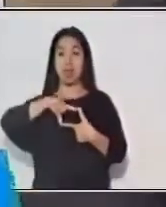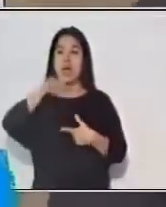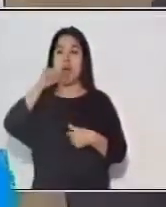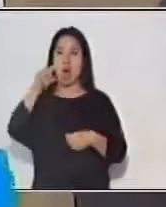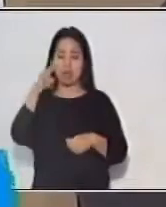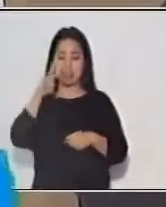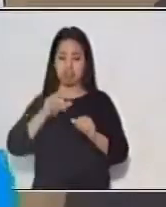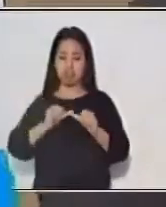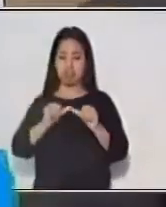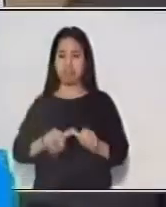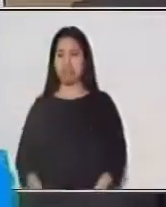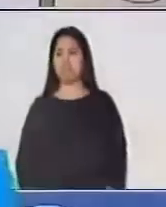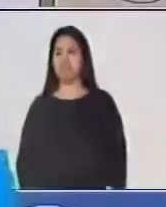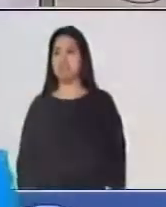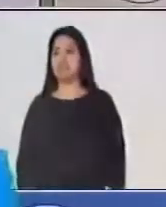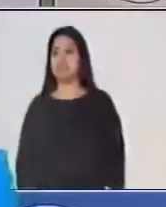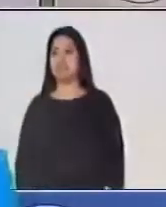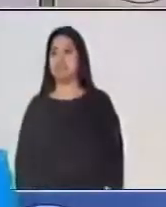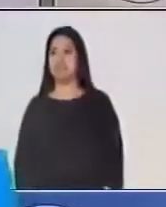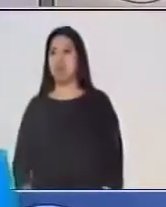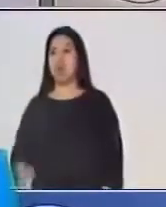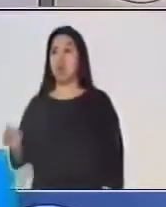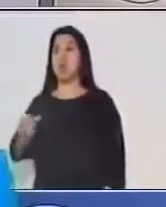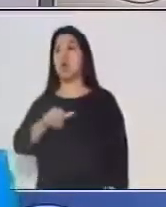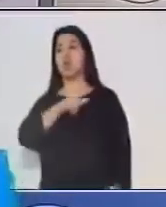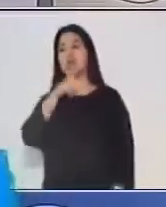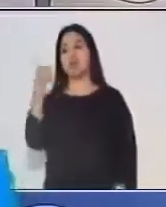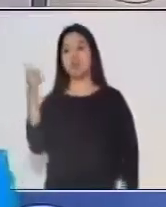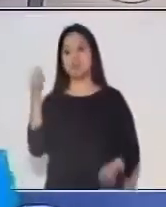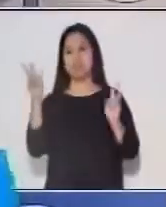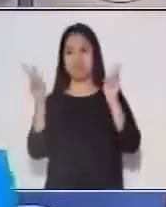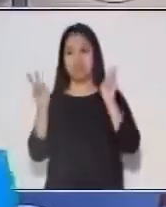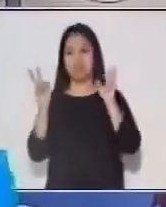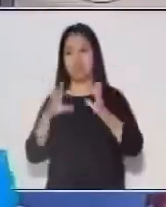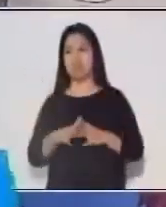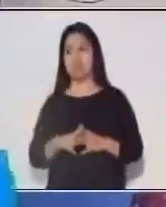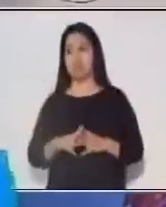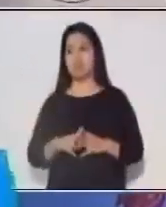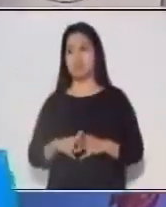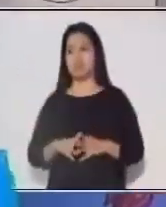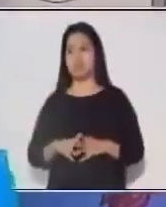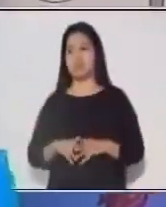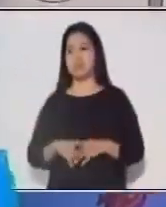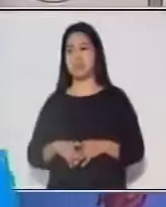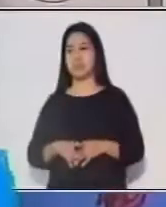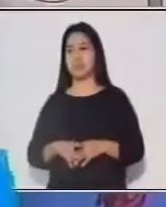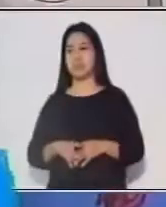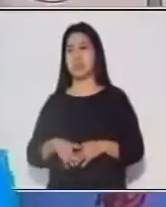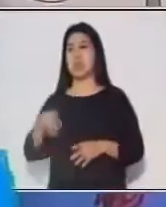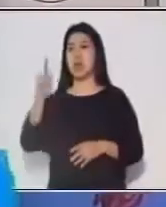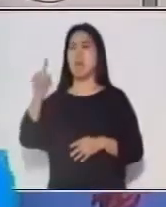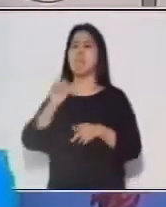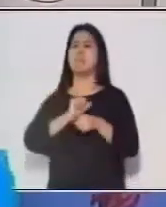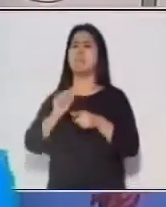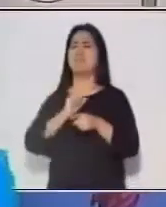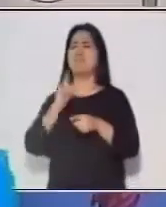continuar con los otros ejemplos. Nos dicen acá, practiquemos.